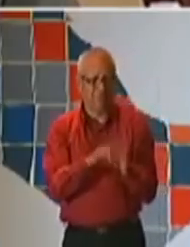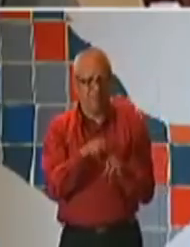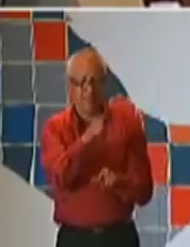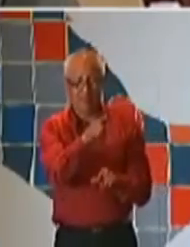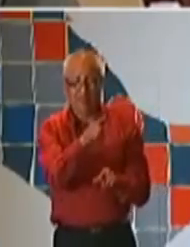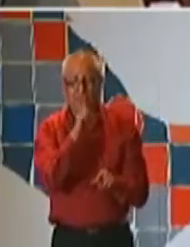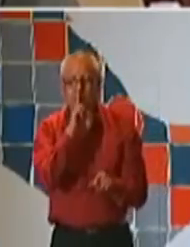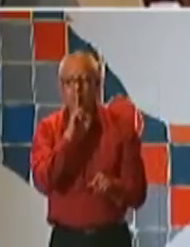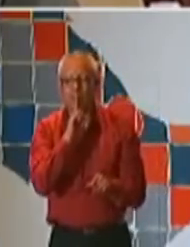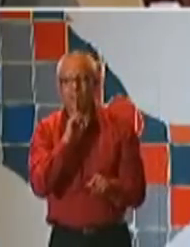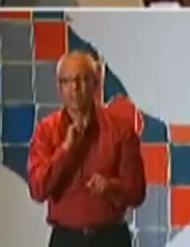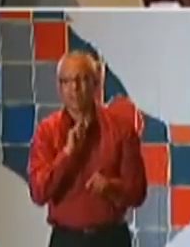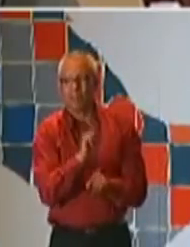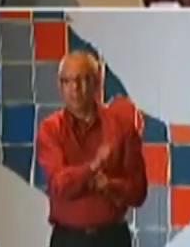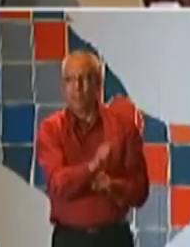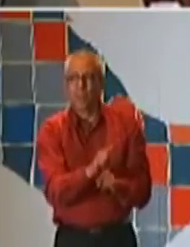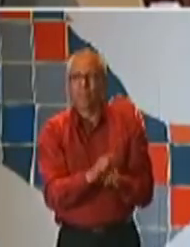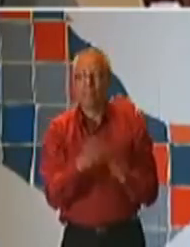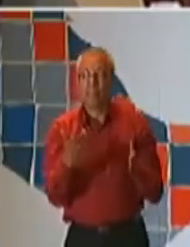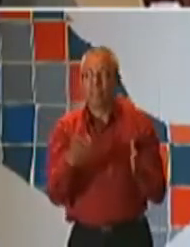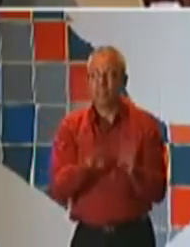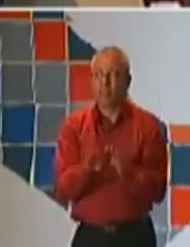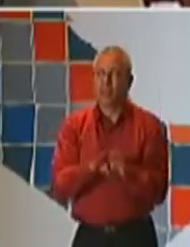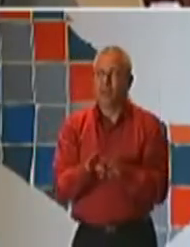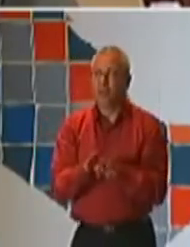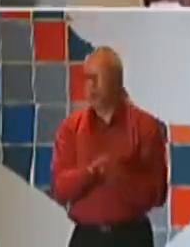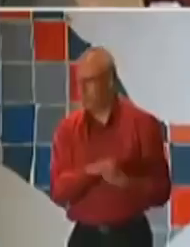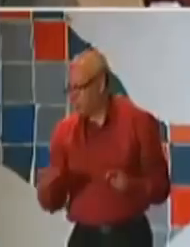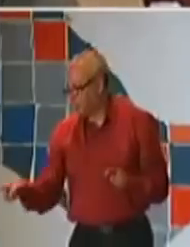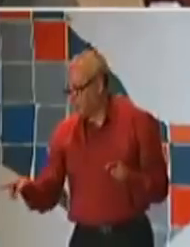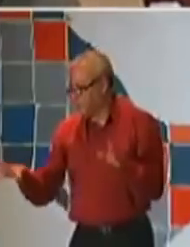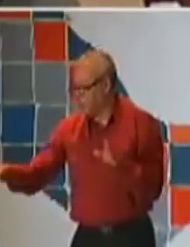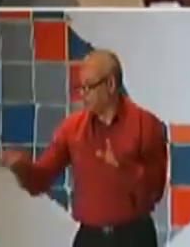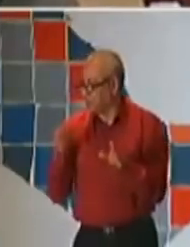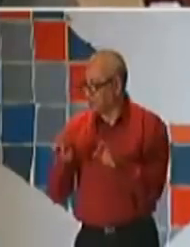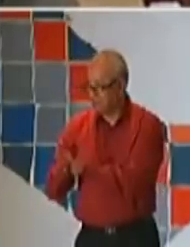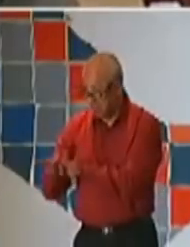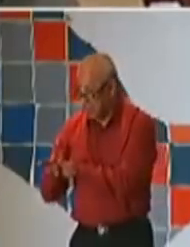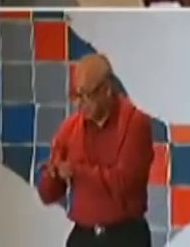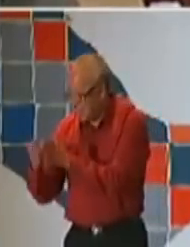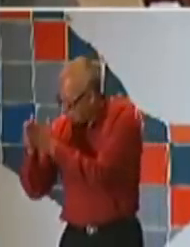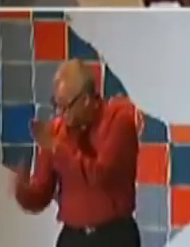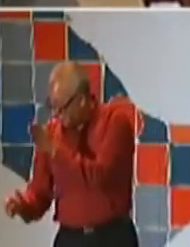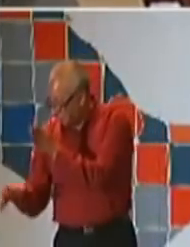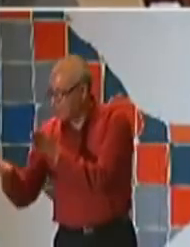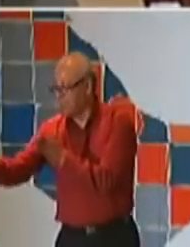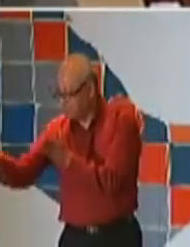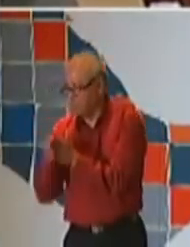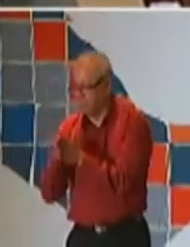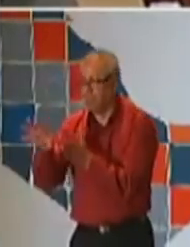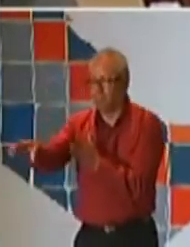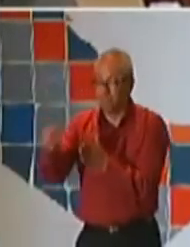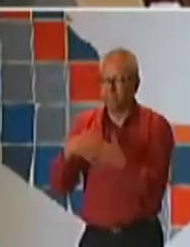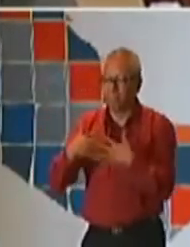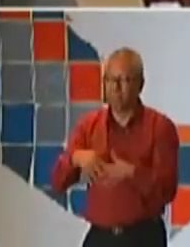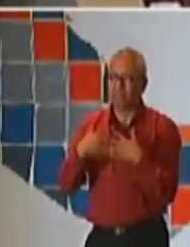lanzadas a la cacería de mano de obra barata y a la conquista de territorios que las Industrias sucias